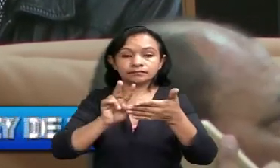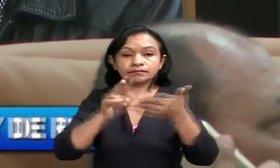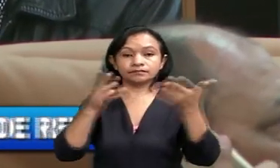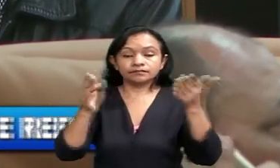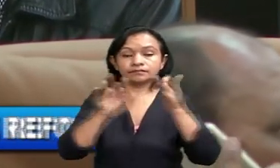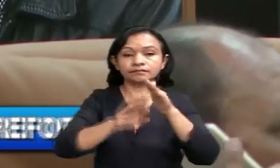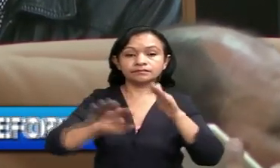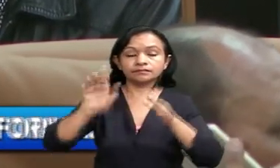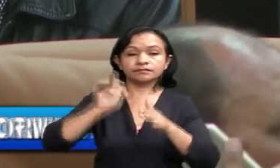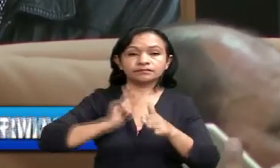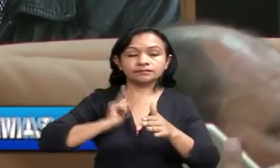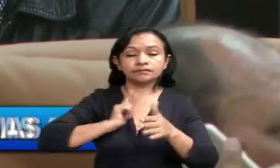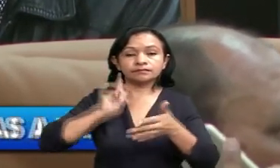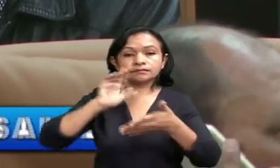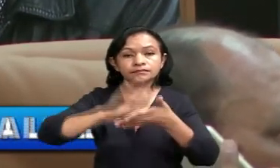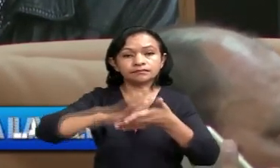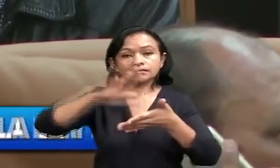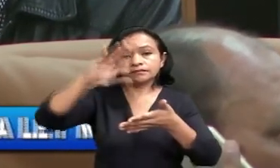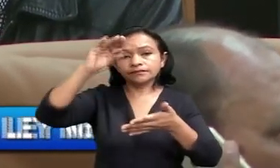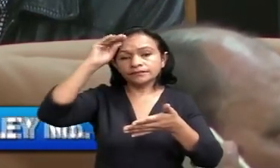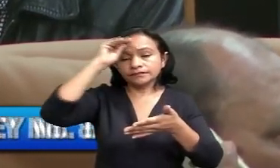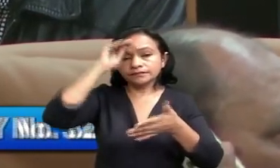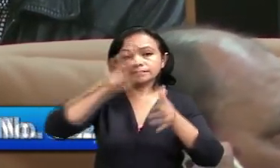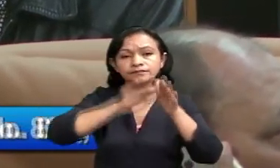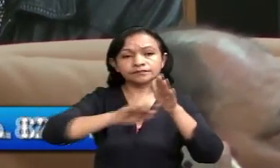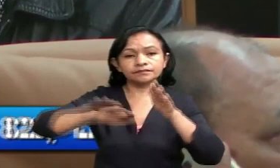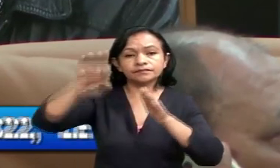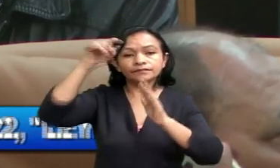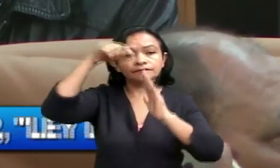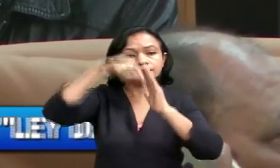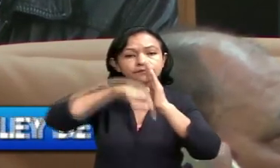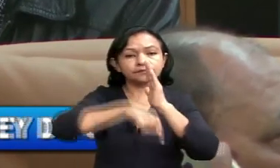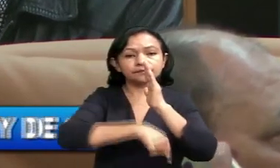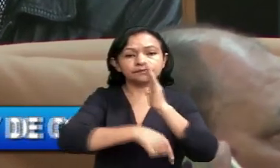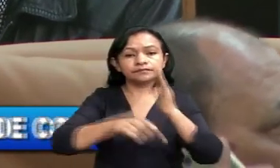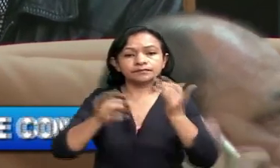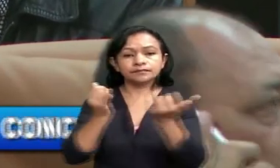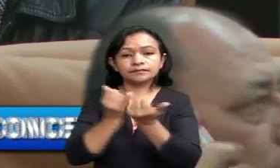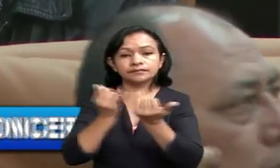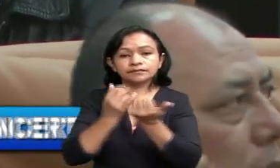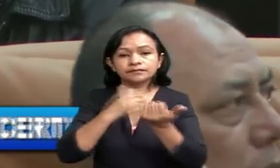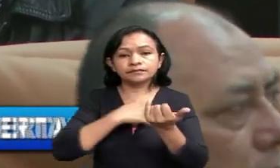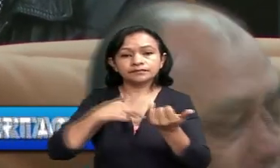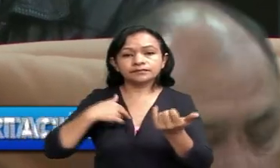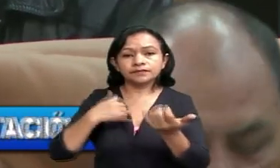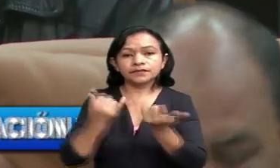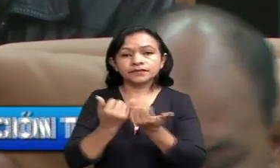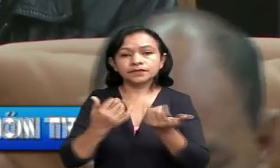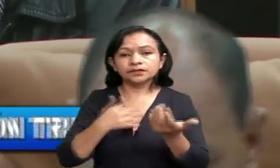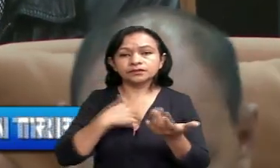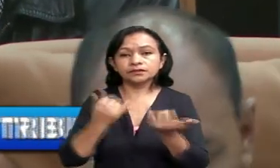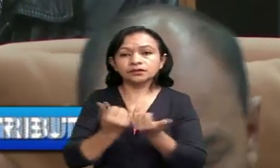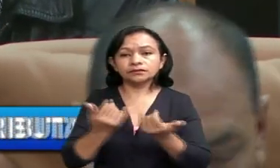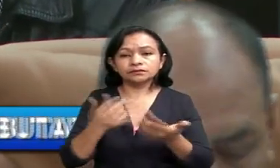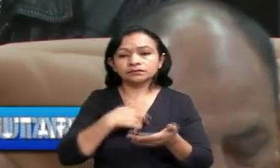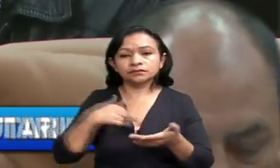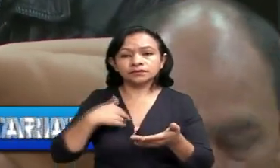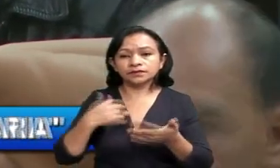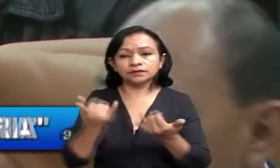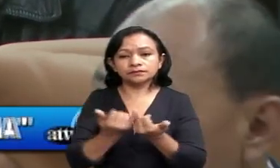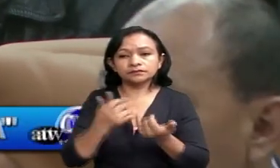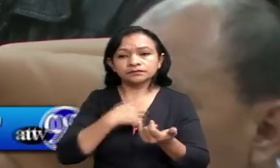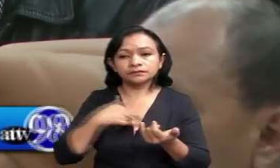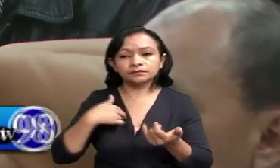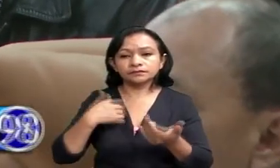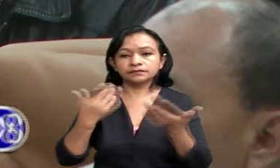teniendo un conocimiento más profundo de lo que sucede en nuestro país, de lo